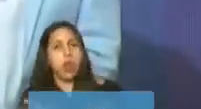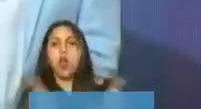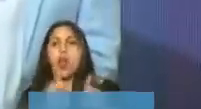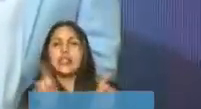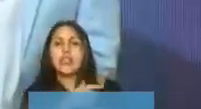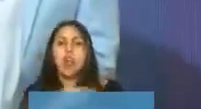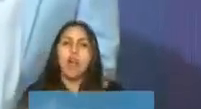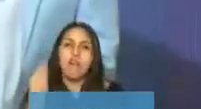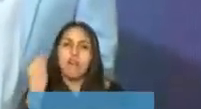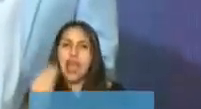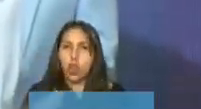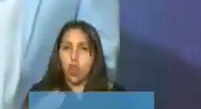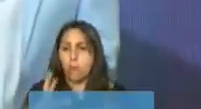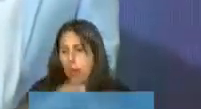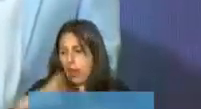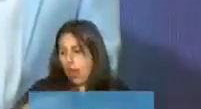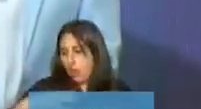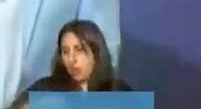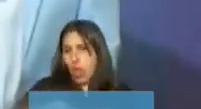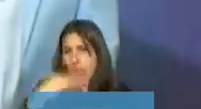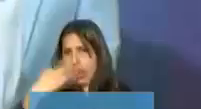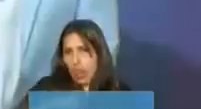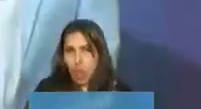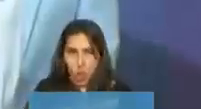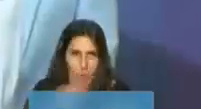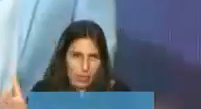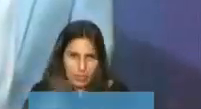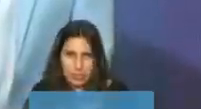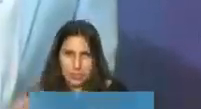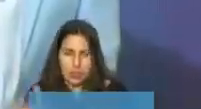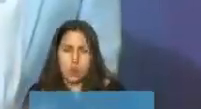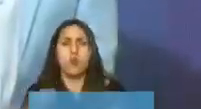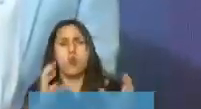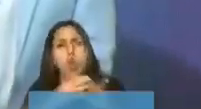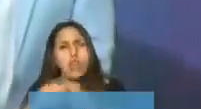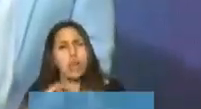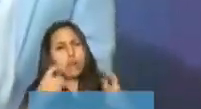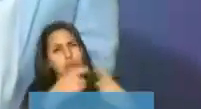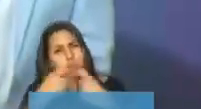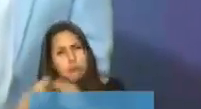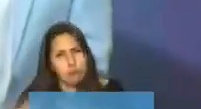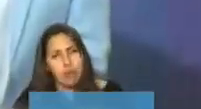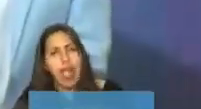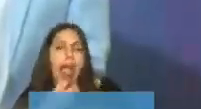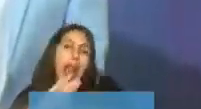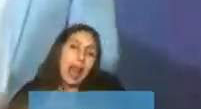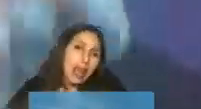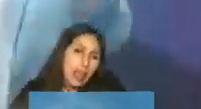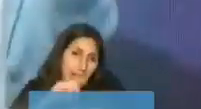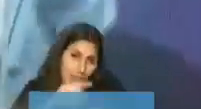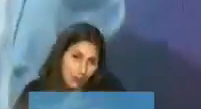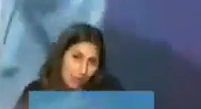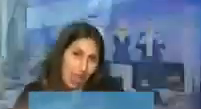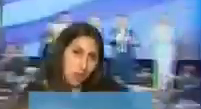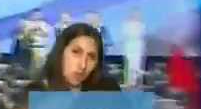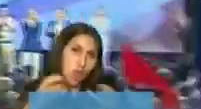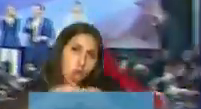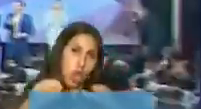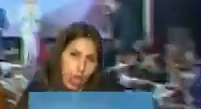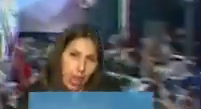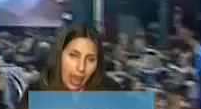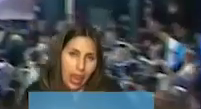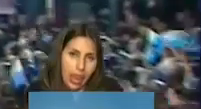un gobierno del Partido Nacional. Es un gobierno multicolor encabezado por el Partido Nacional, que